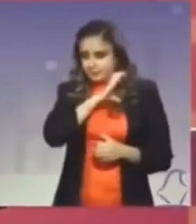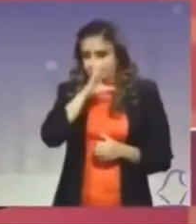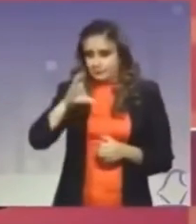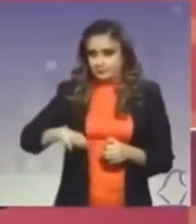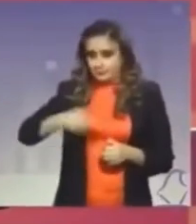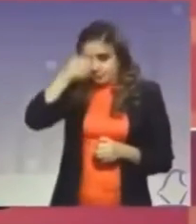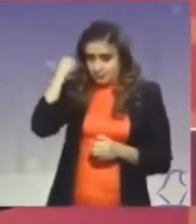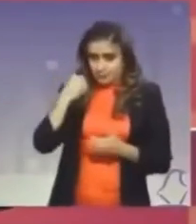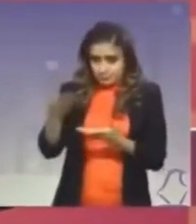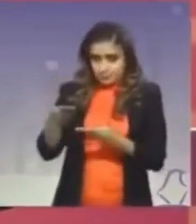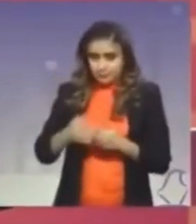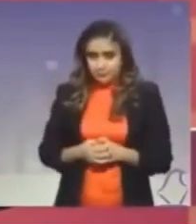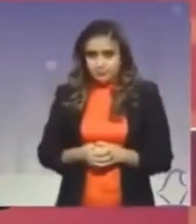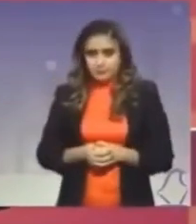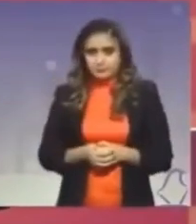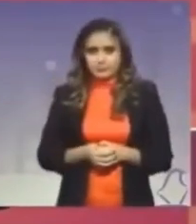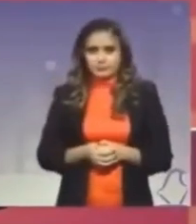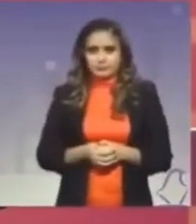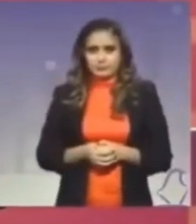¿Candidato?